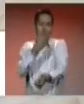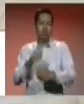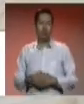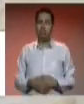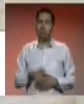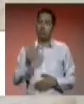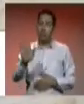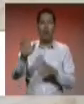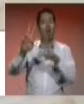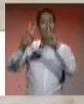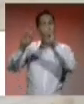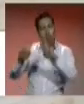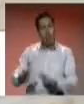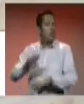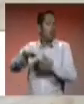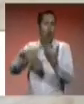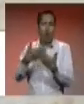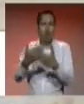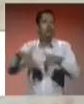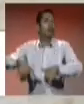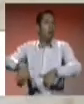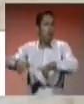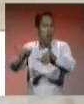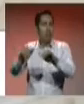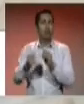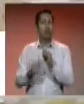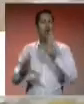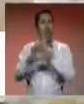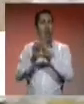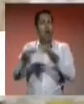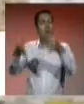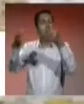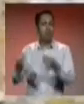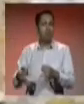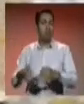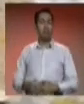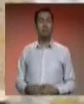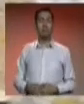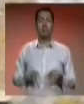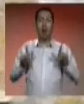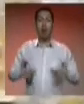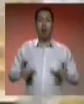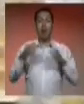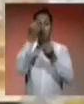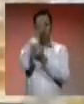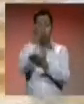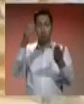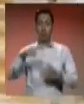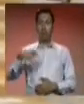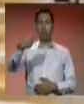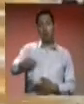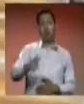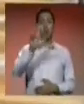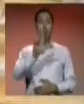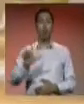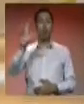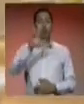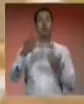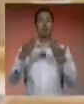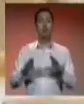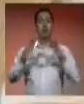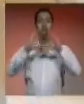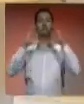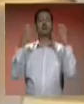que se investigue todo y que se aplique la justicia. Lenín Moreno anunció que el próximo lunes quedará conformado el Frente